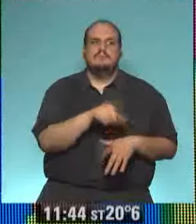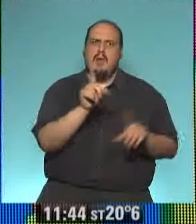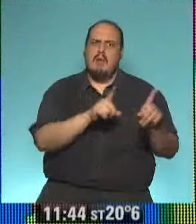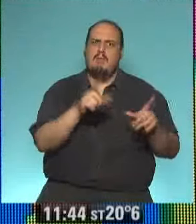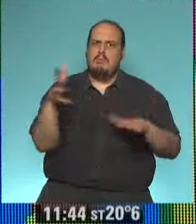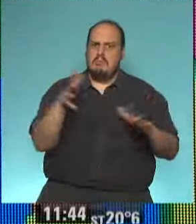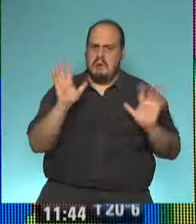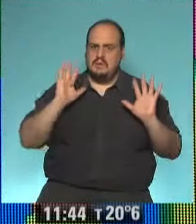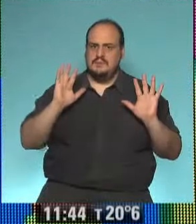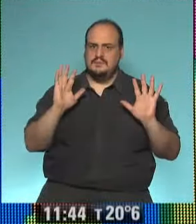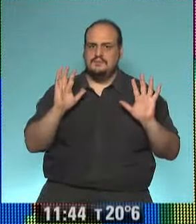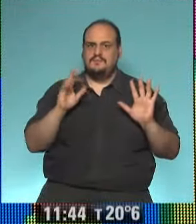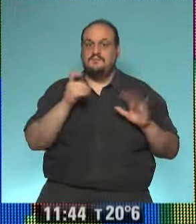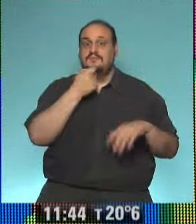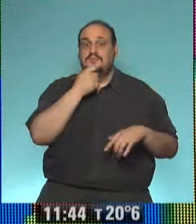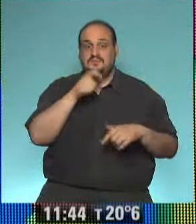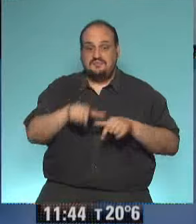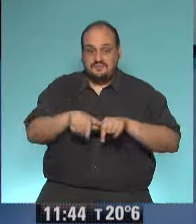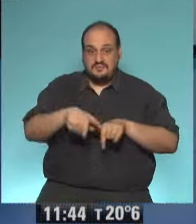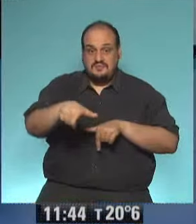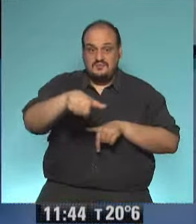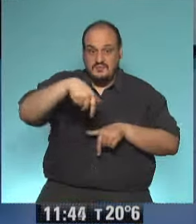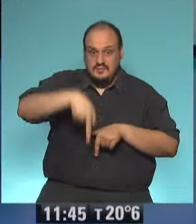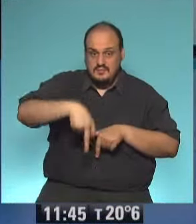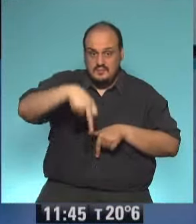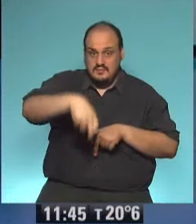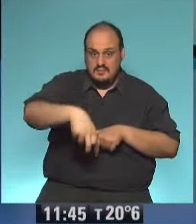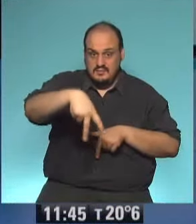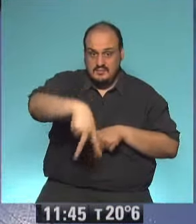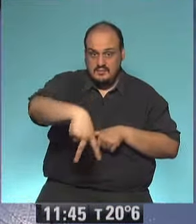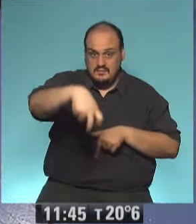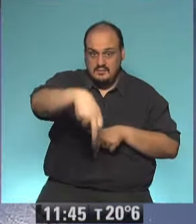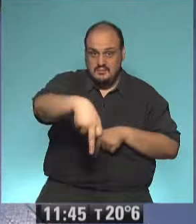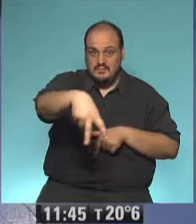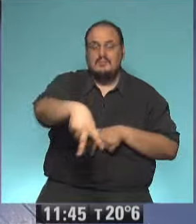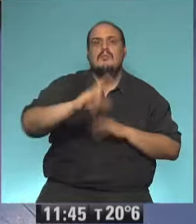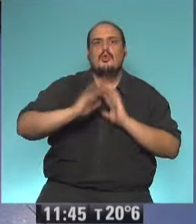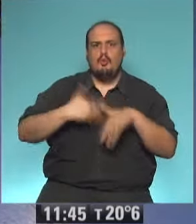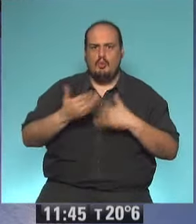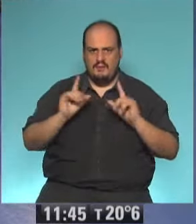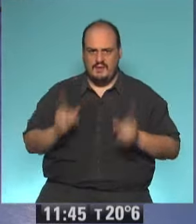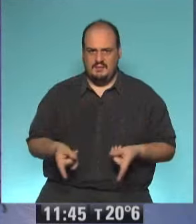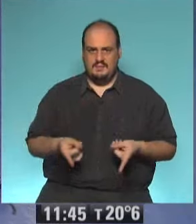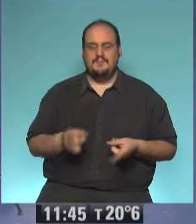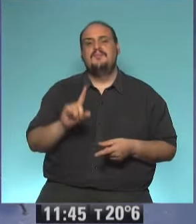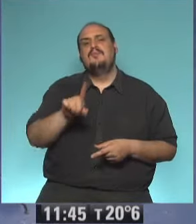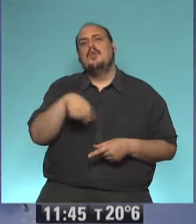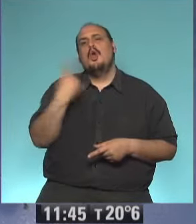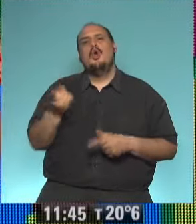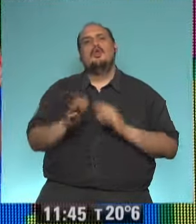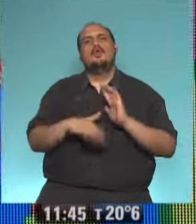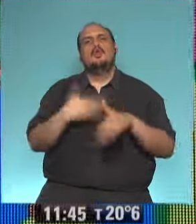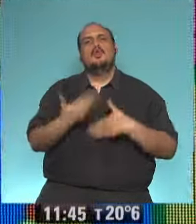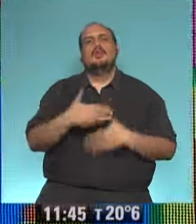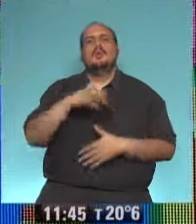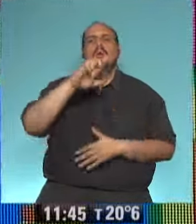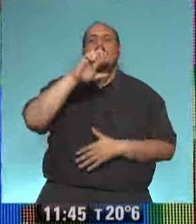Por ejemplo... Juegan a la rayuela. Mira. Es un. Y también a otros juegos. Por ejemplo, hay uno que se llamaba